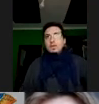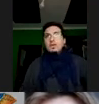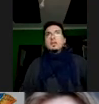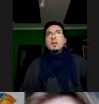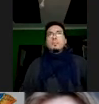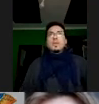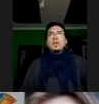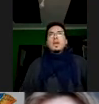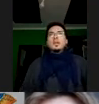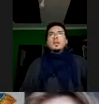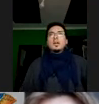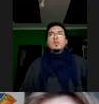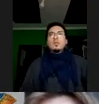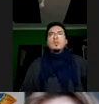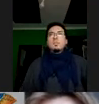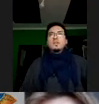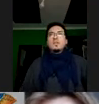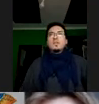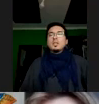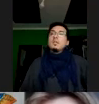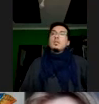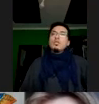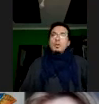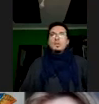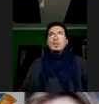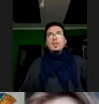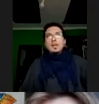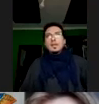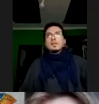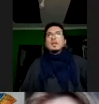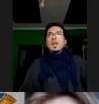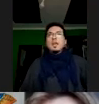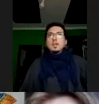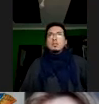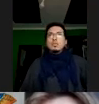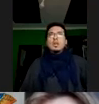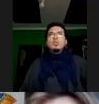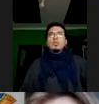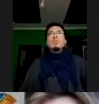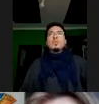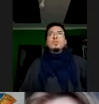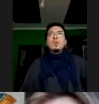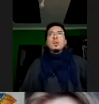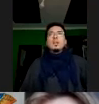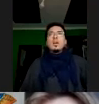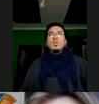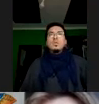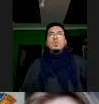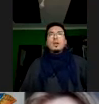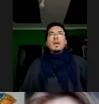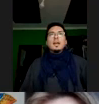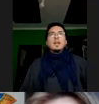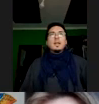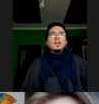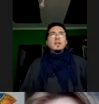de la vivienda. En este caso se representan a través de números y letras. En este caso toca que son números. Está el